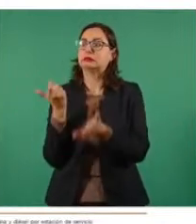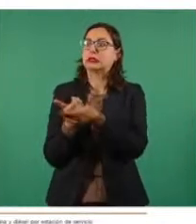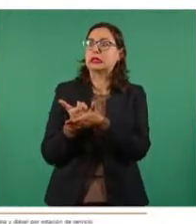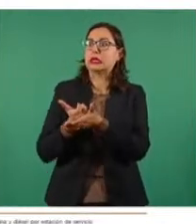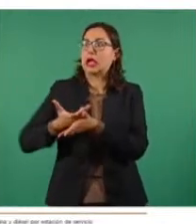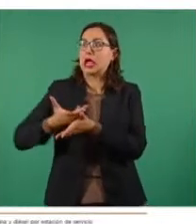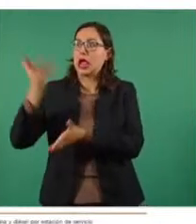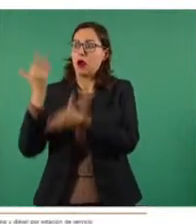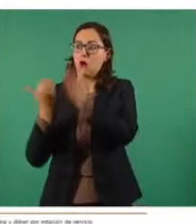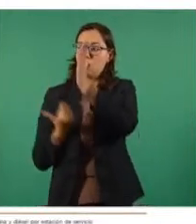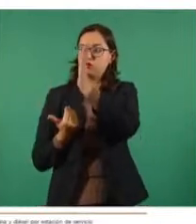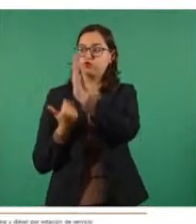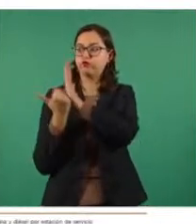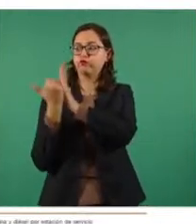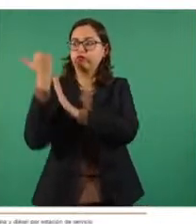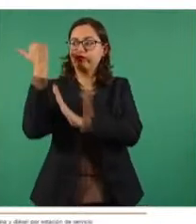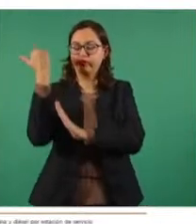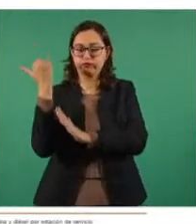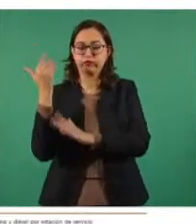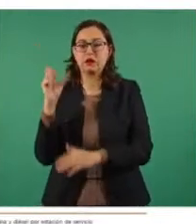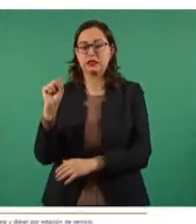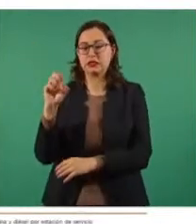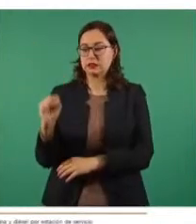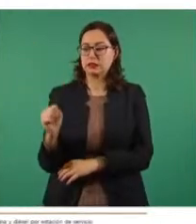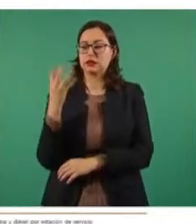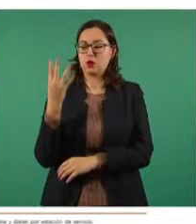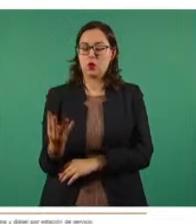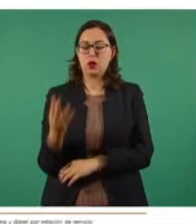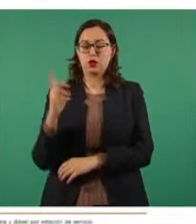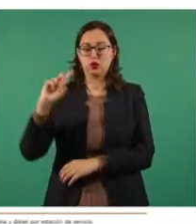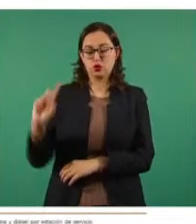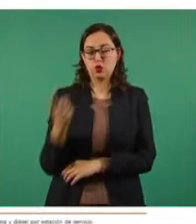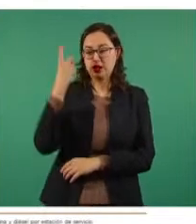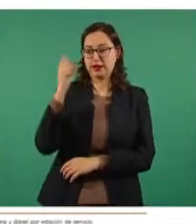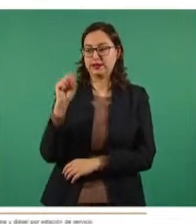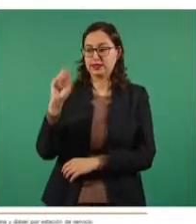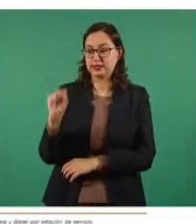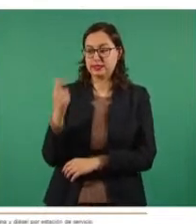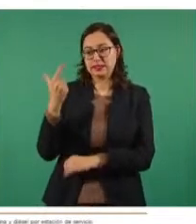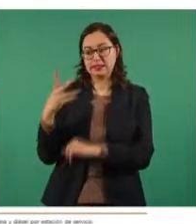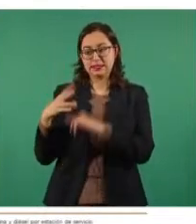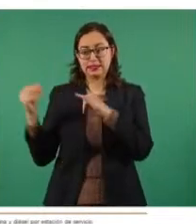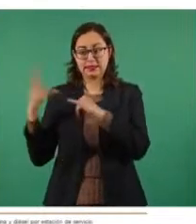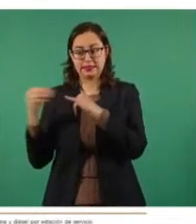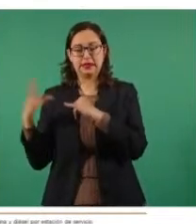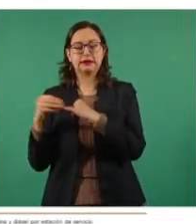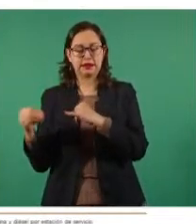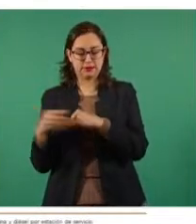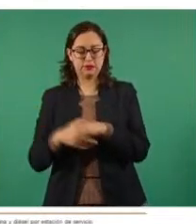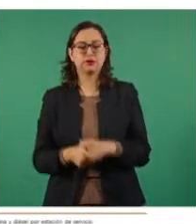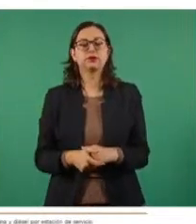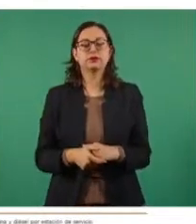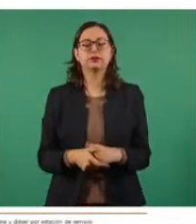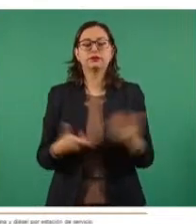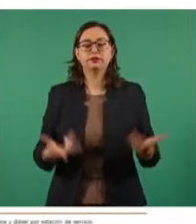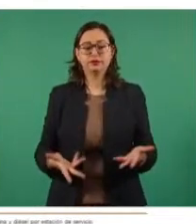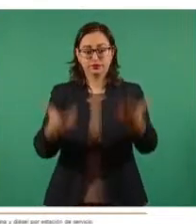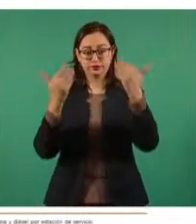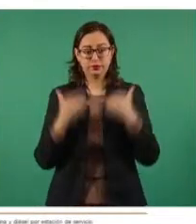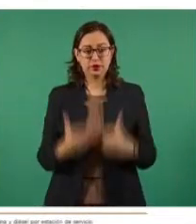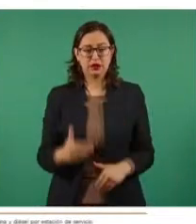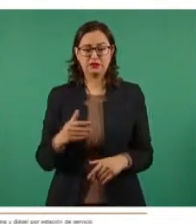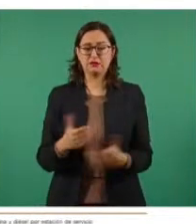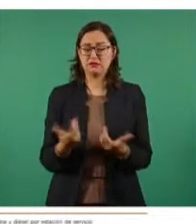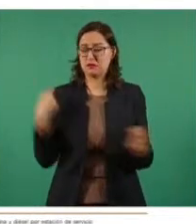internacional 64 dólares con 57 centavos por barril las tres marcas que han estado dando más